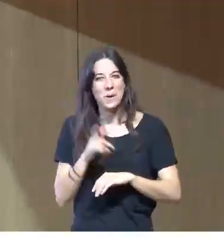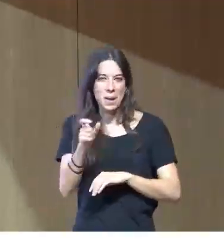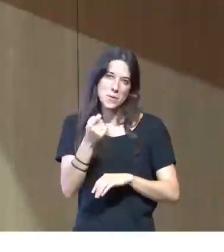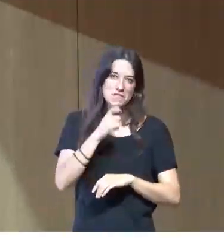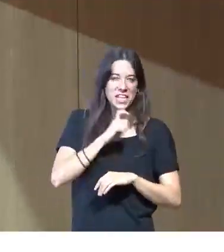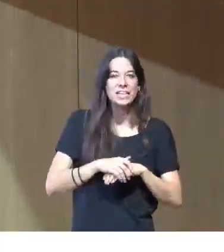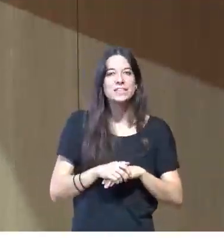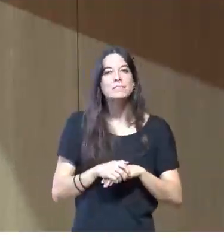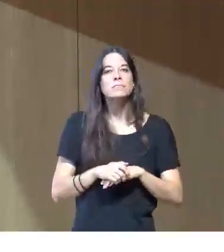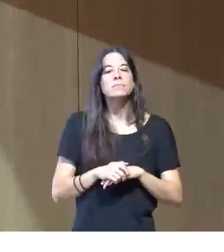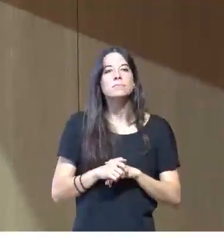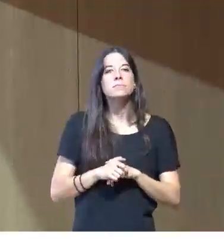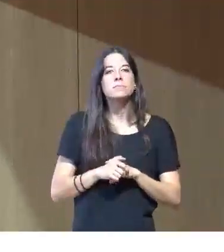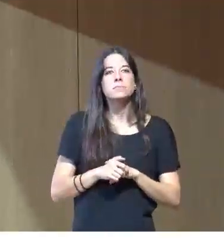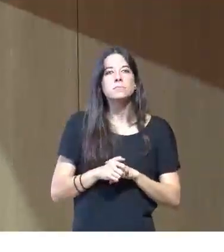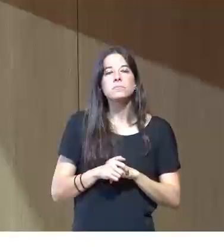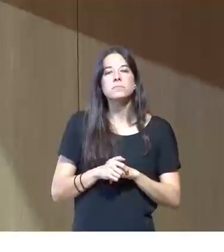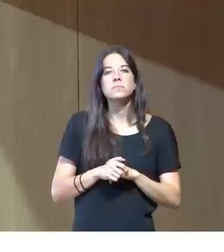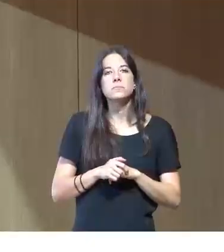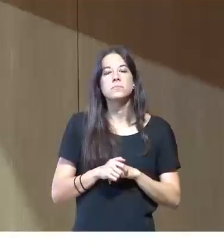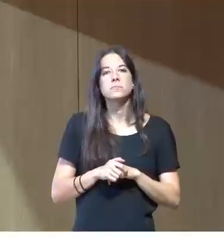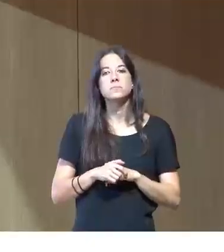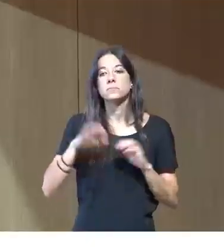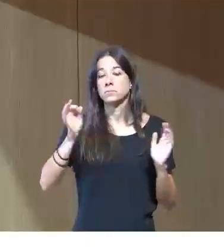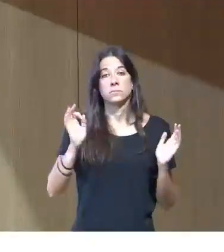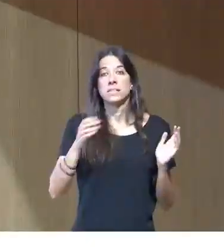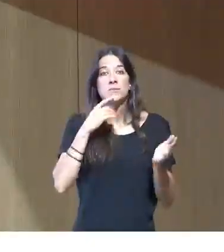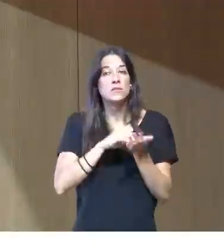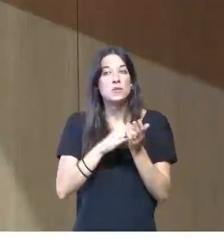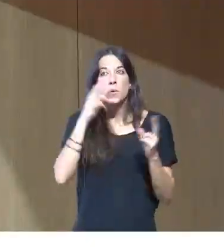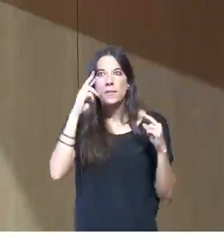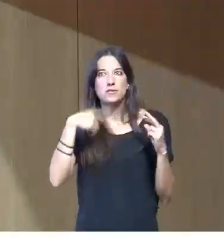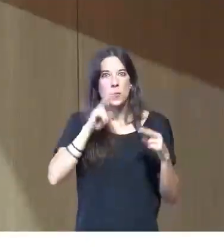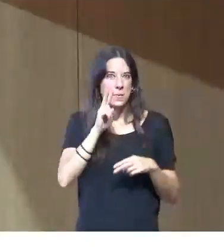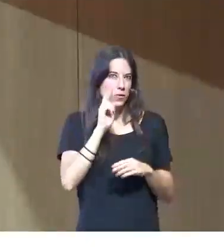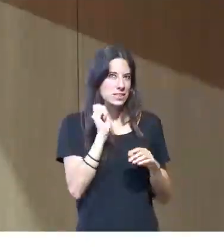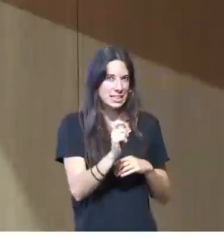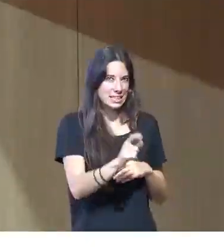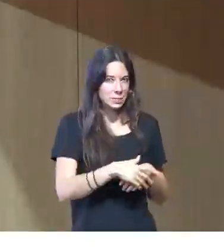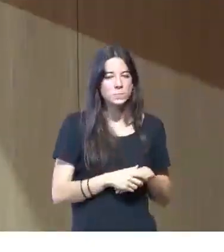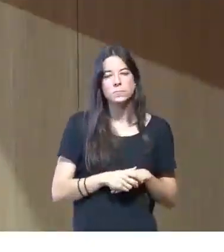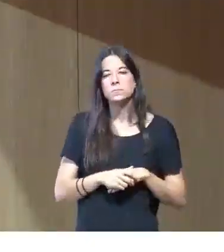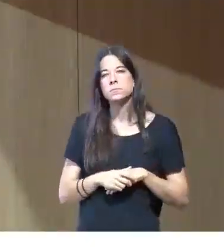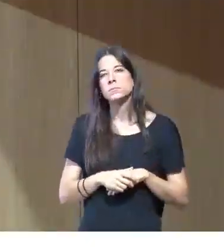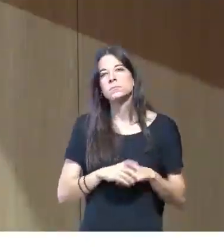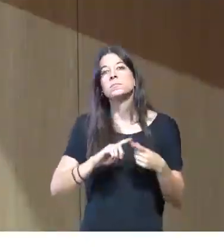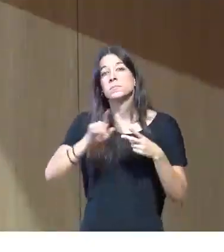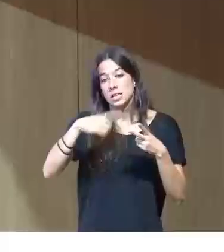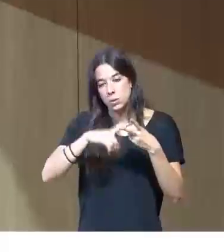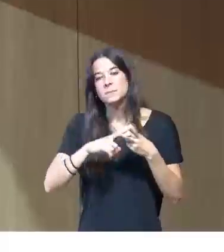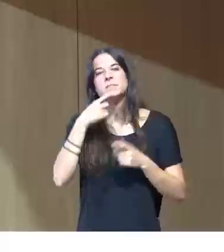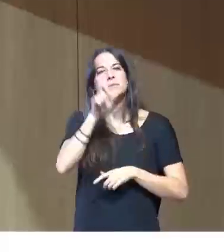Pues sí que vamos son las preocupaciones que solemos ver luego qué hace